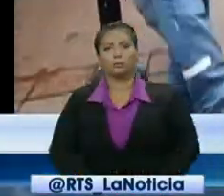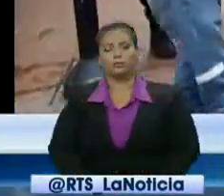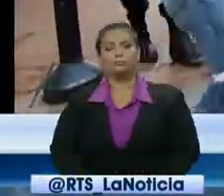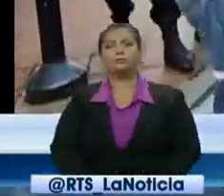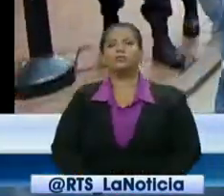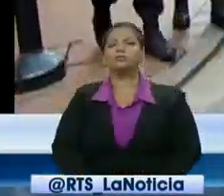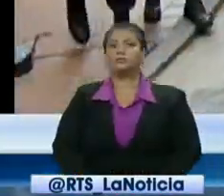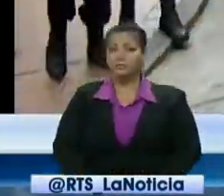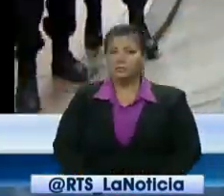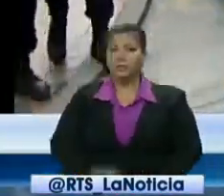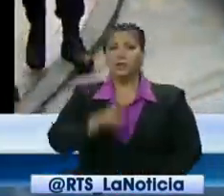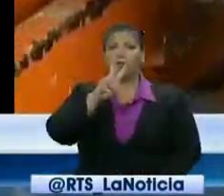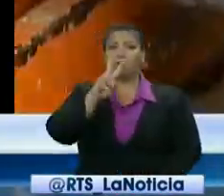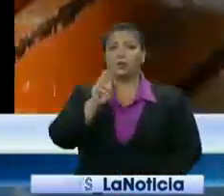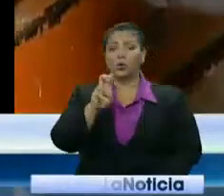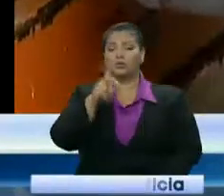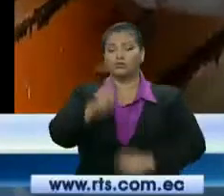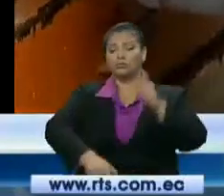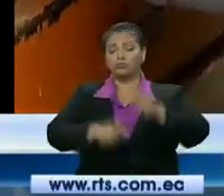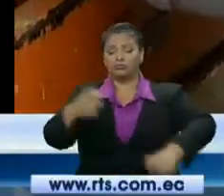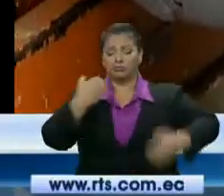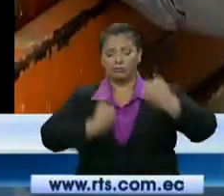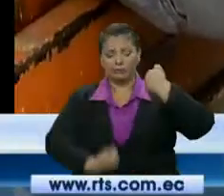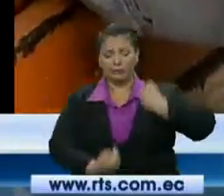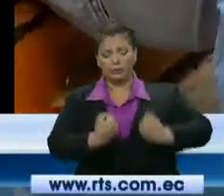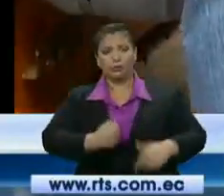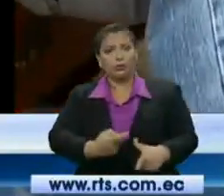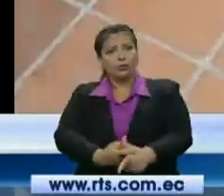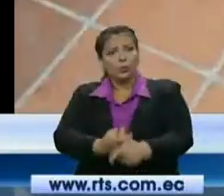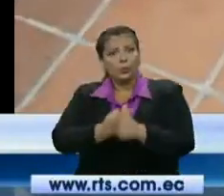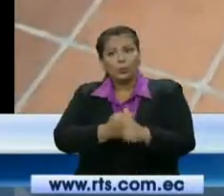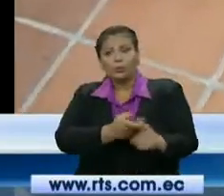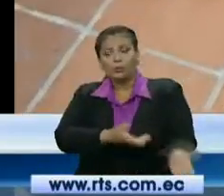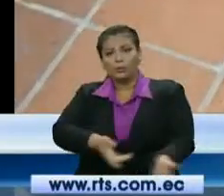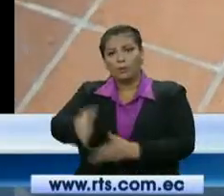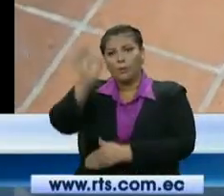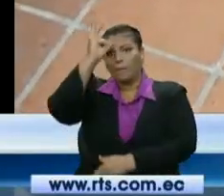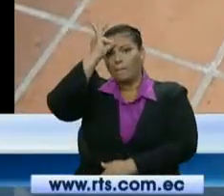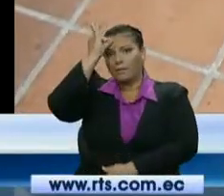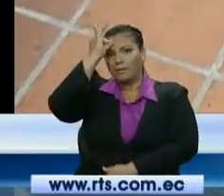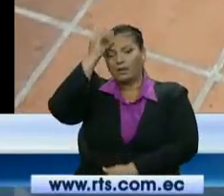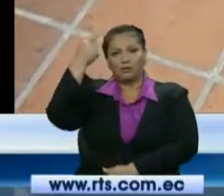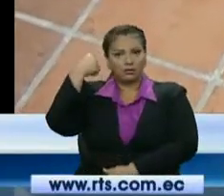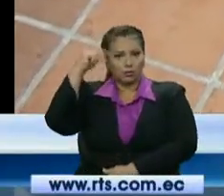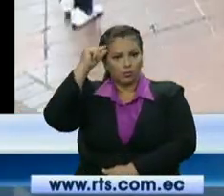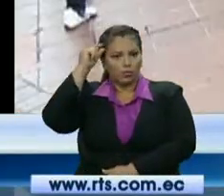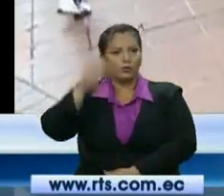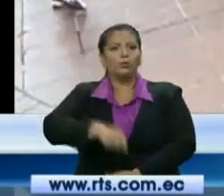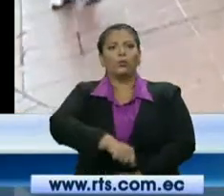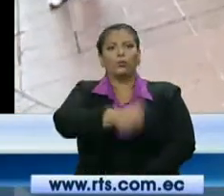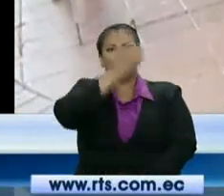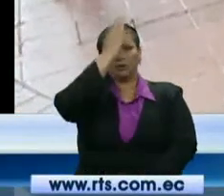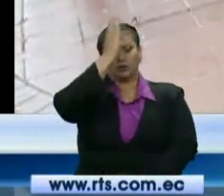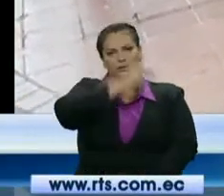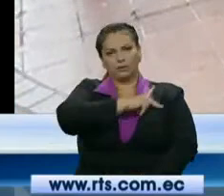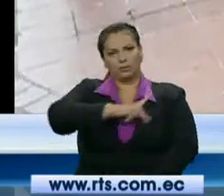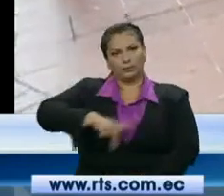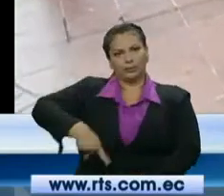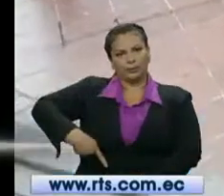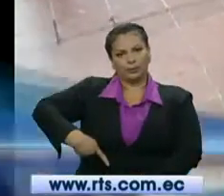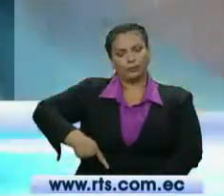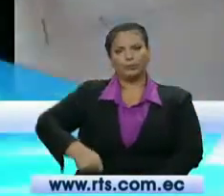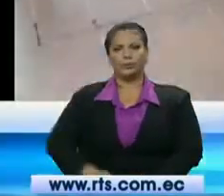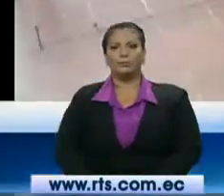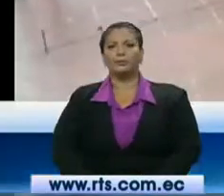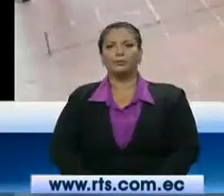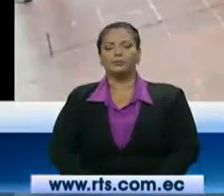una decena de heridos, mismos que fueron trasladados a hospitales públicos y privados con politraumatismos. 10 personas heridas, los 2 niños